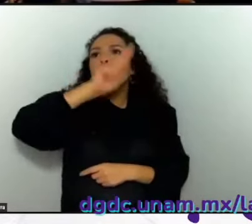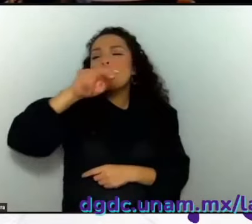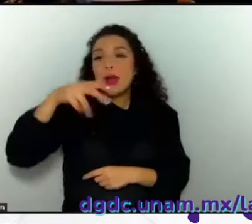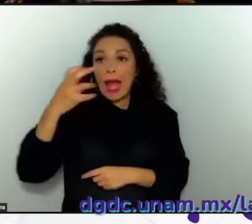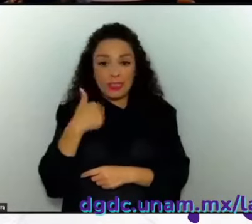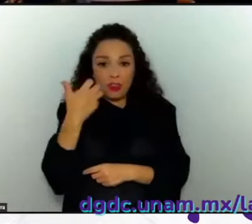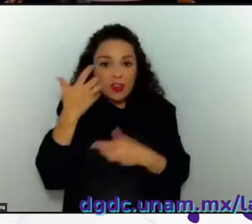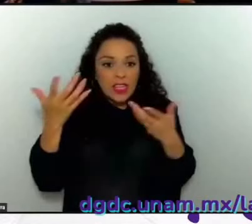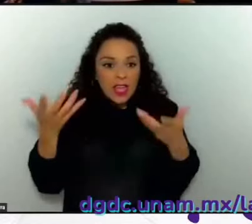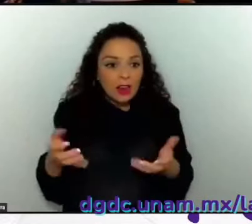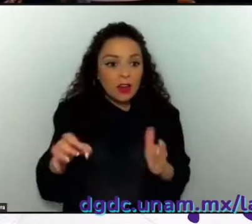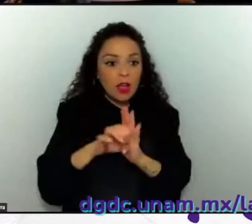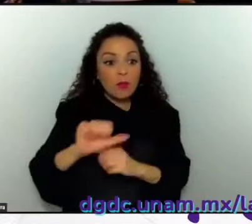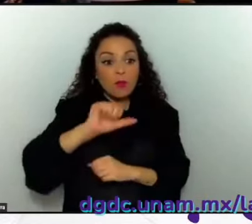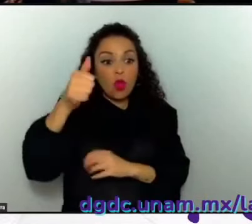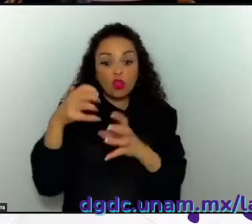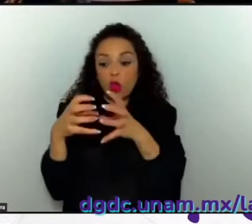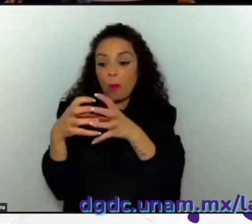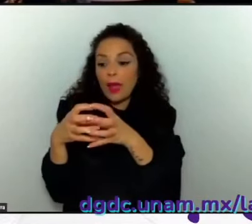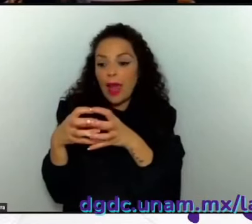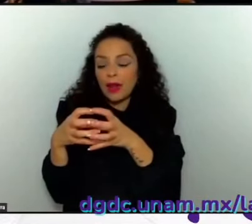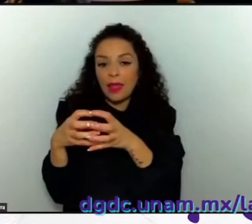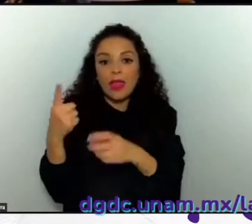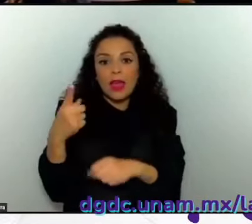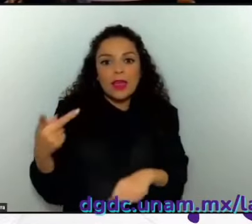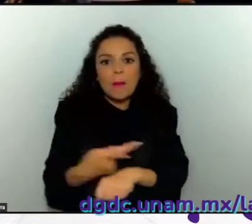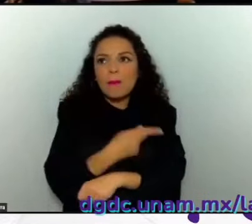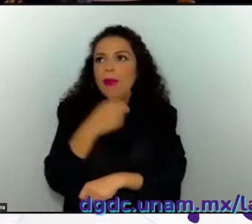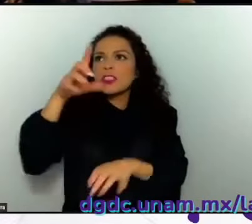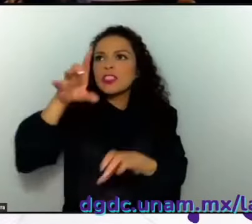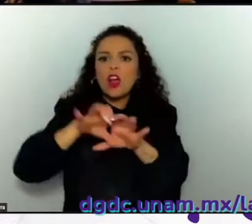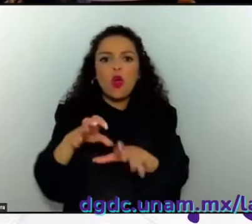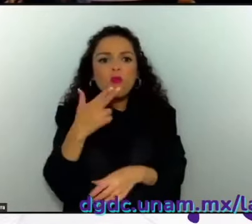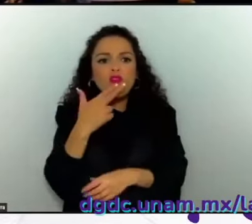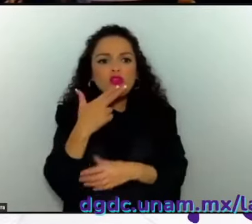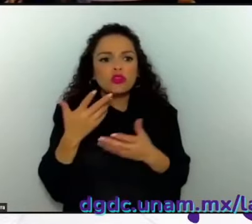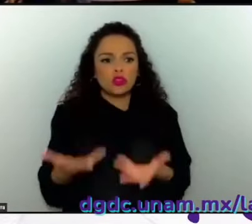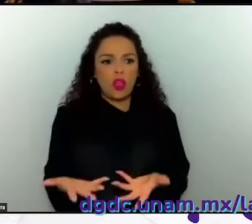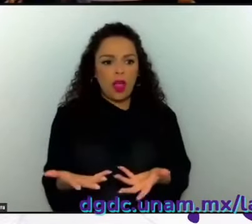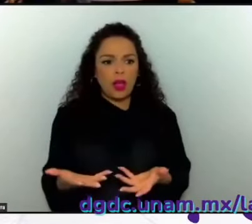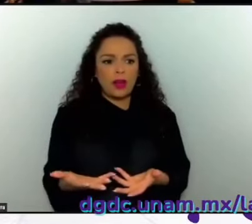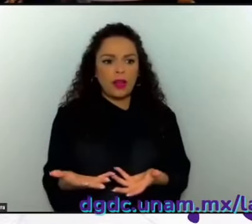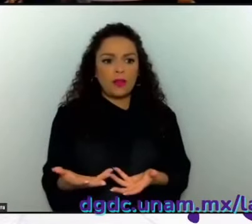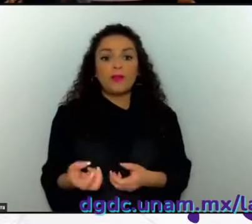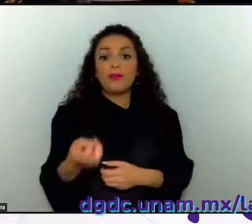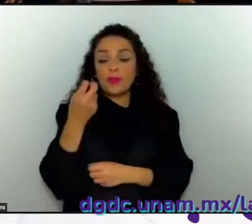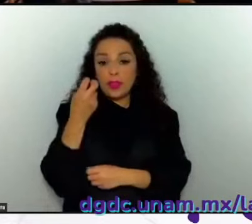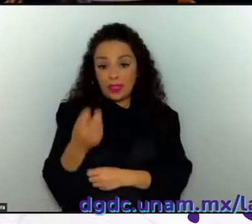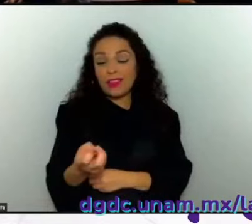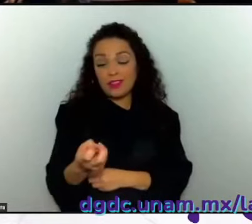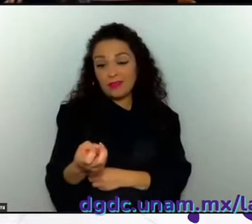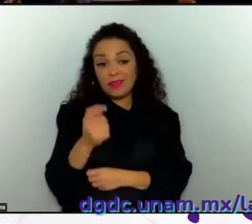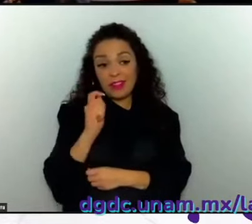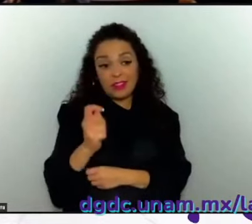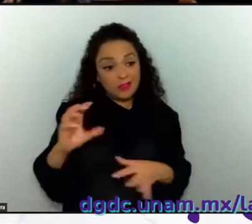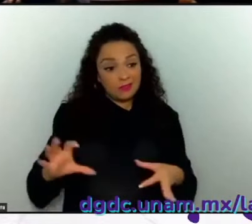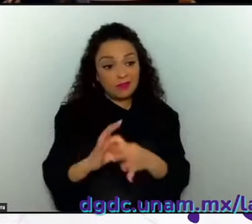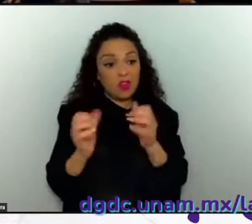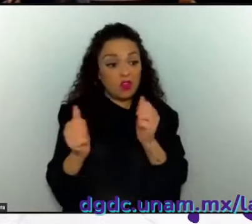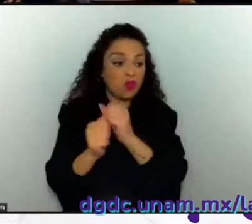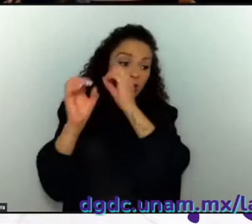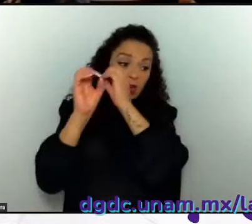otros planetas, encontrar qué está pasando allá, cómo funcionan otras estrellas. Y ahorita lo más cercano que podemos hacer en eso es la astronomía. Y por eso